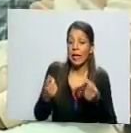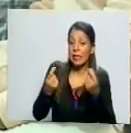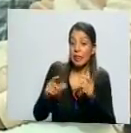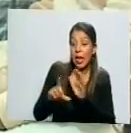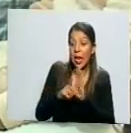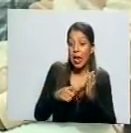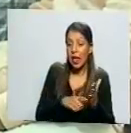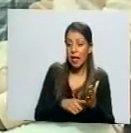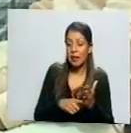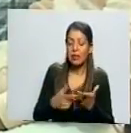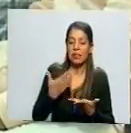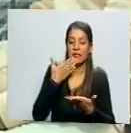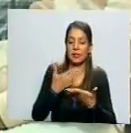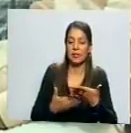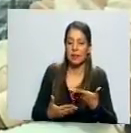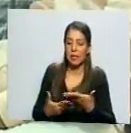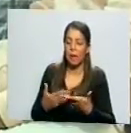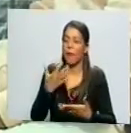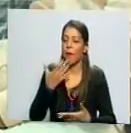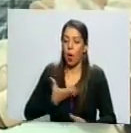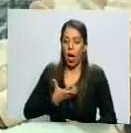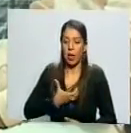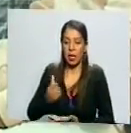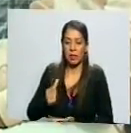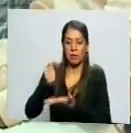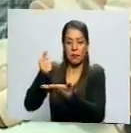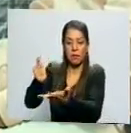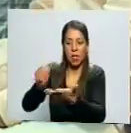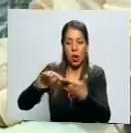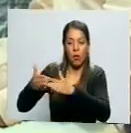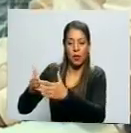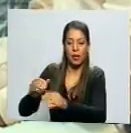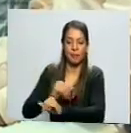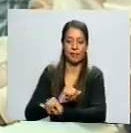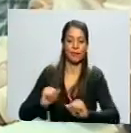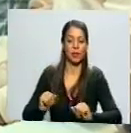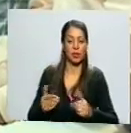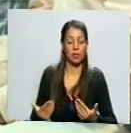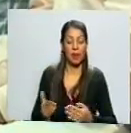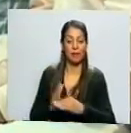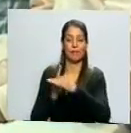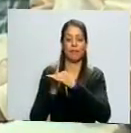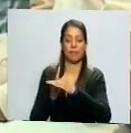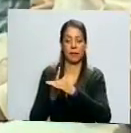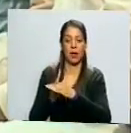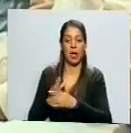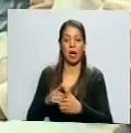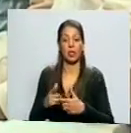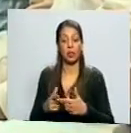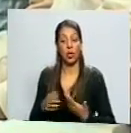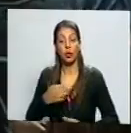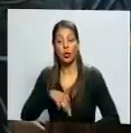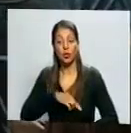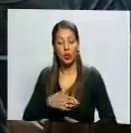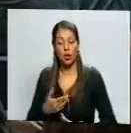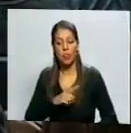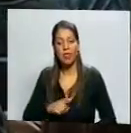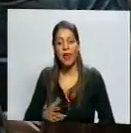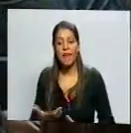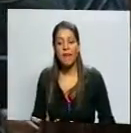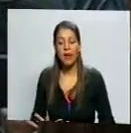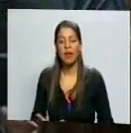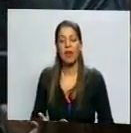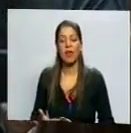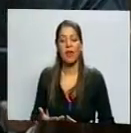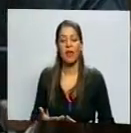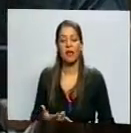avance de la construcción del poder popular. Por eso nosotros debemos